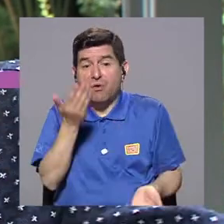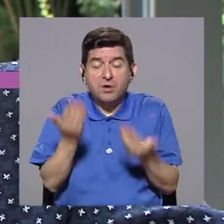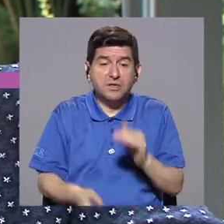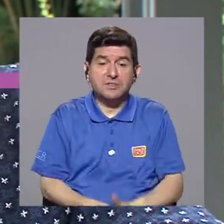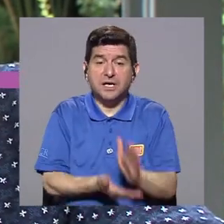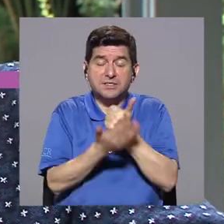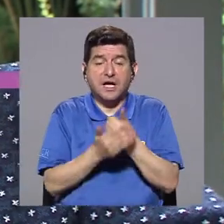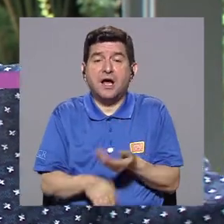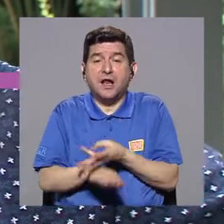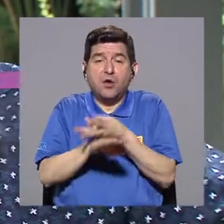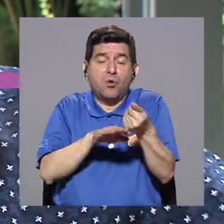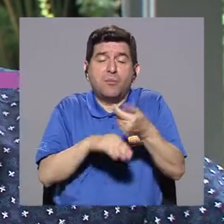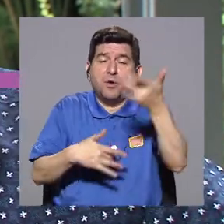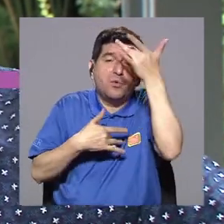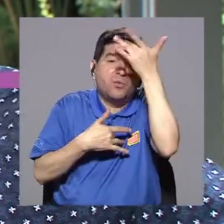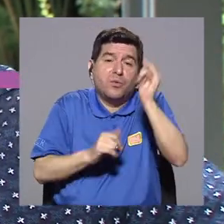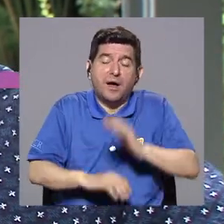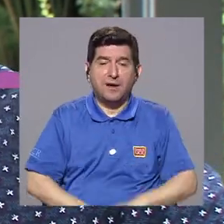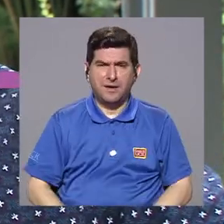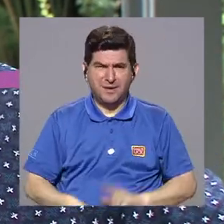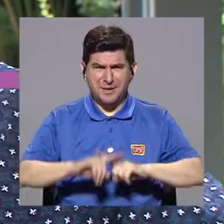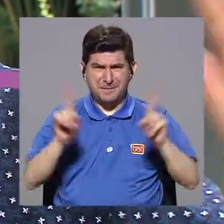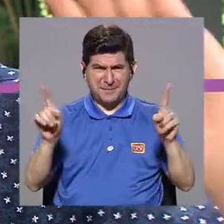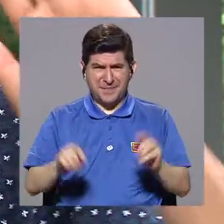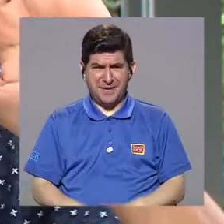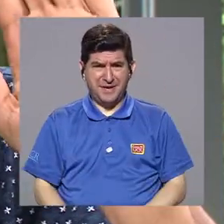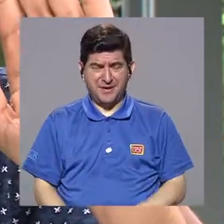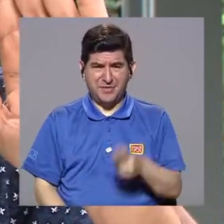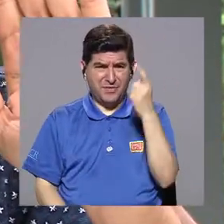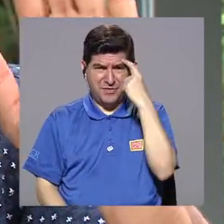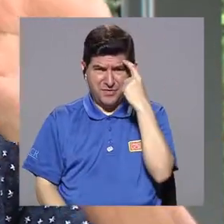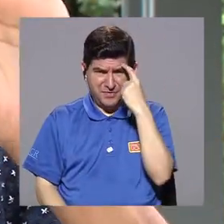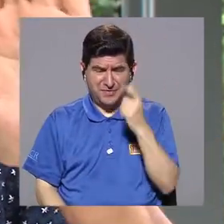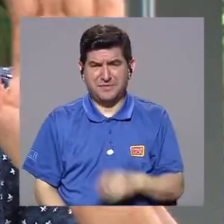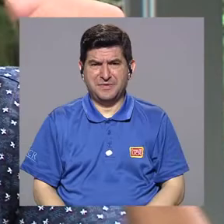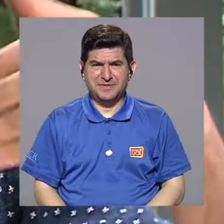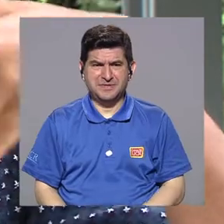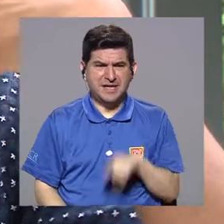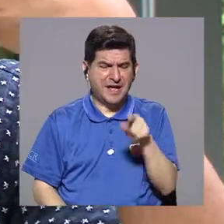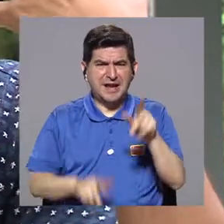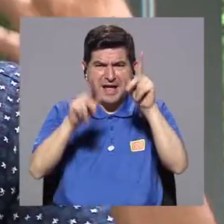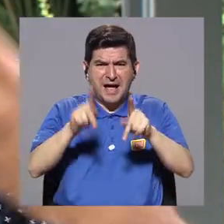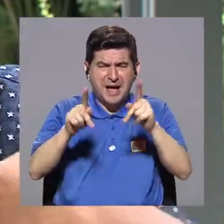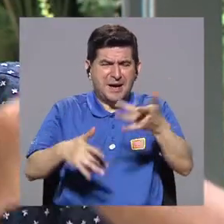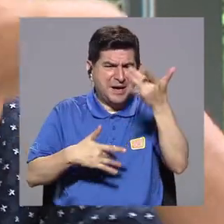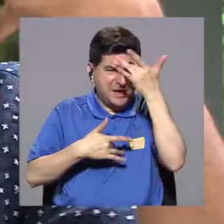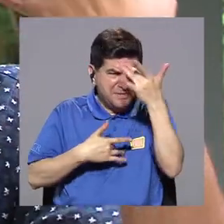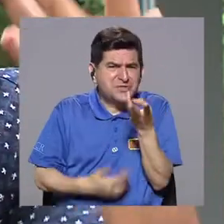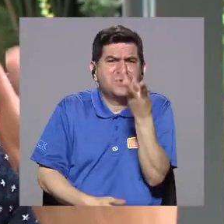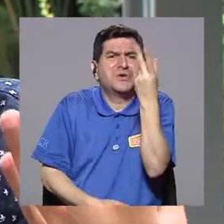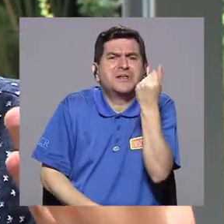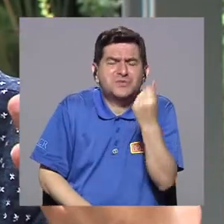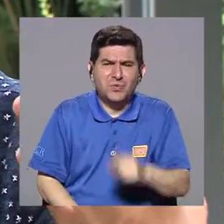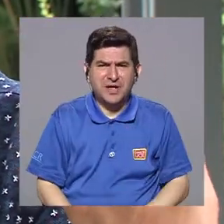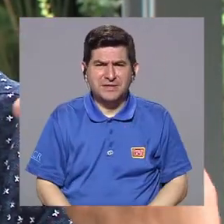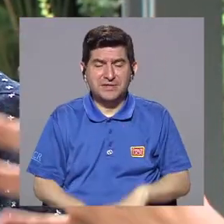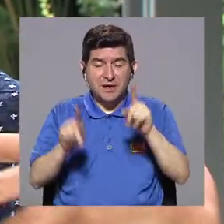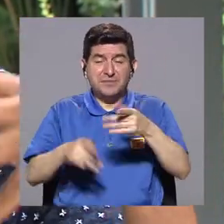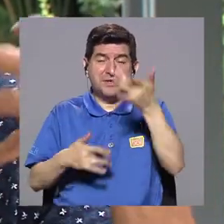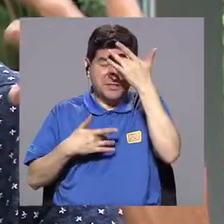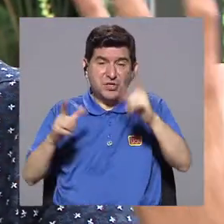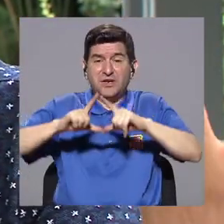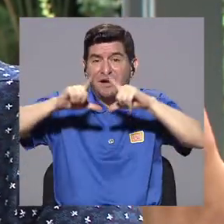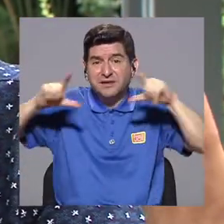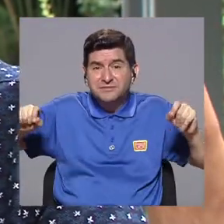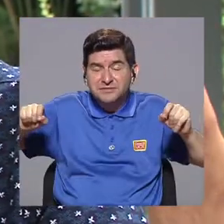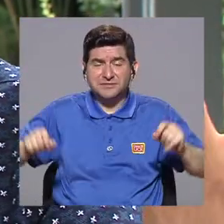entonces me pongo algo que me cure una enfermedad, pero no estamos tomando en cuenta la morbilidad, o sea, cuánta gente se enferma realmente, cuánta gente